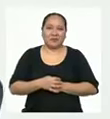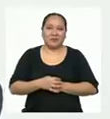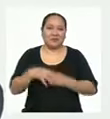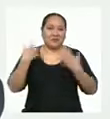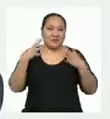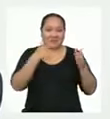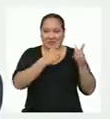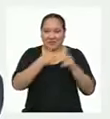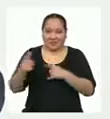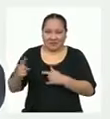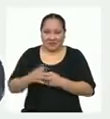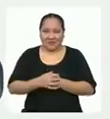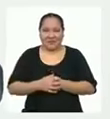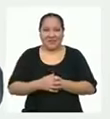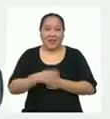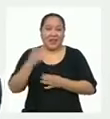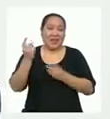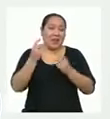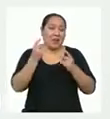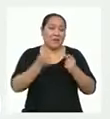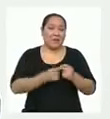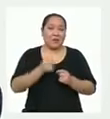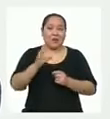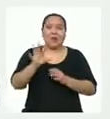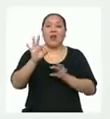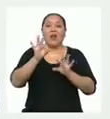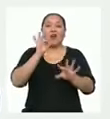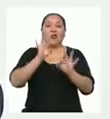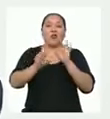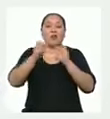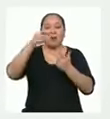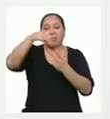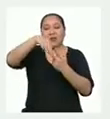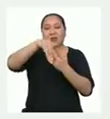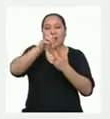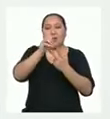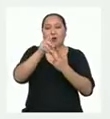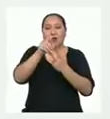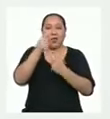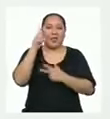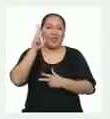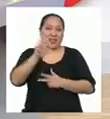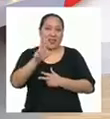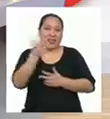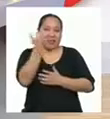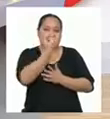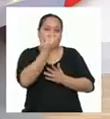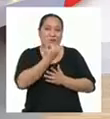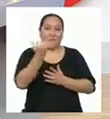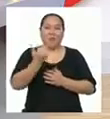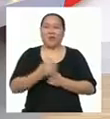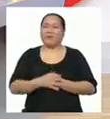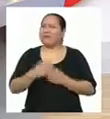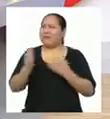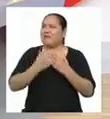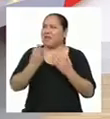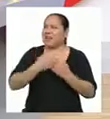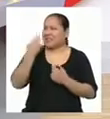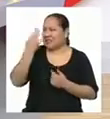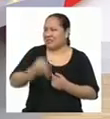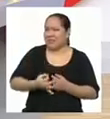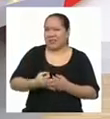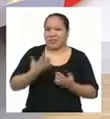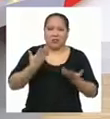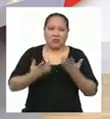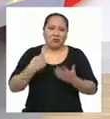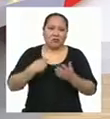Ya está, en solo unos minutos pudimos calcular la moda de estos 3 gráficos. Súper fácil, en verdad.